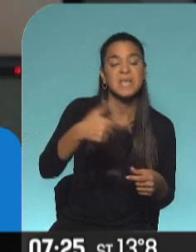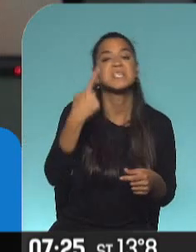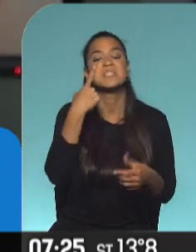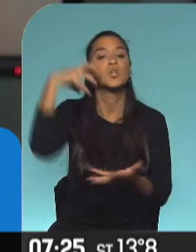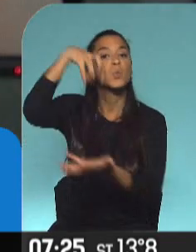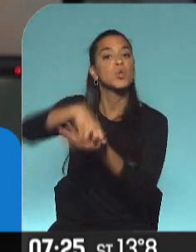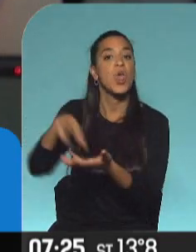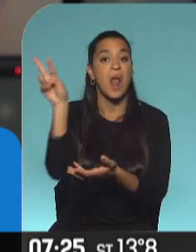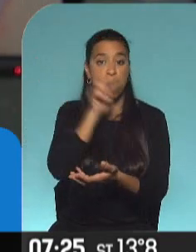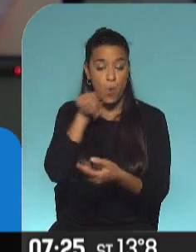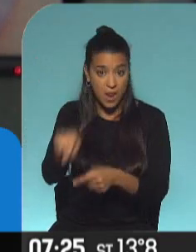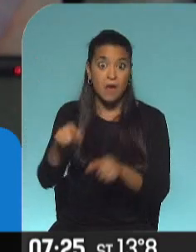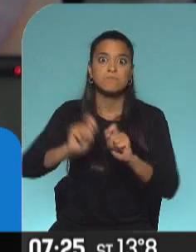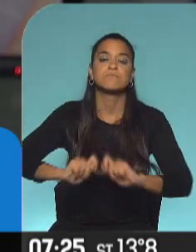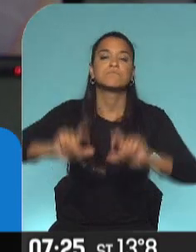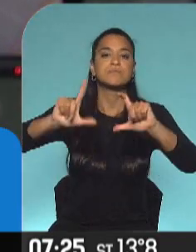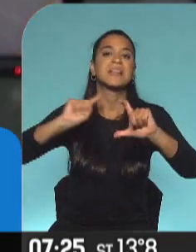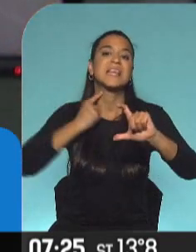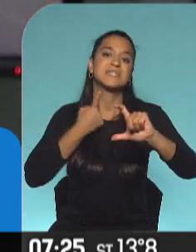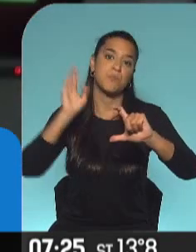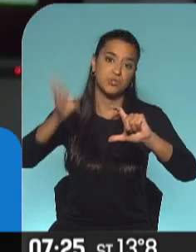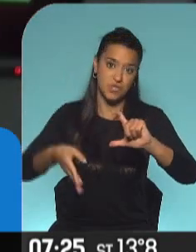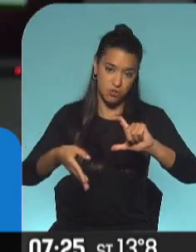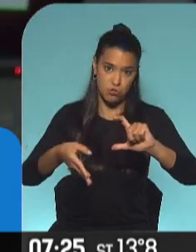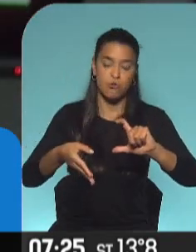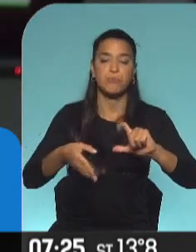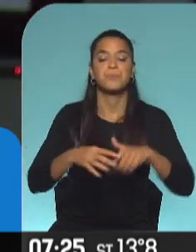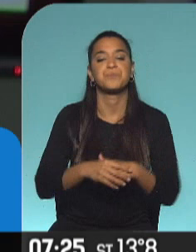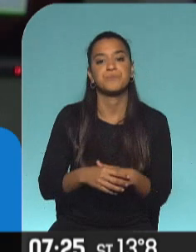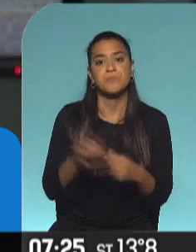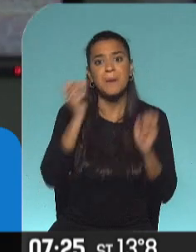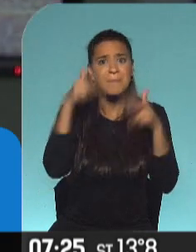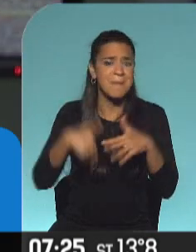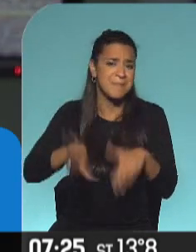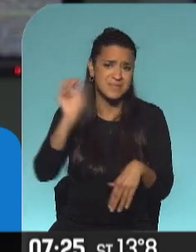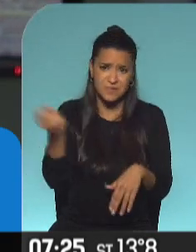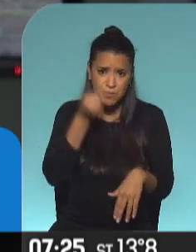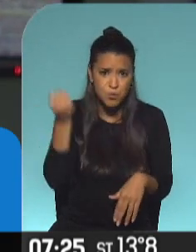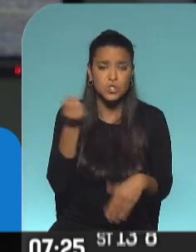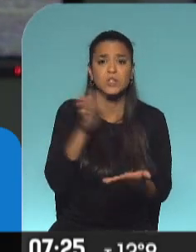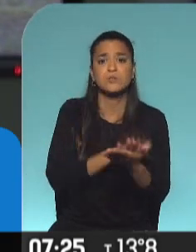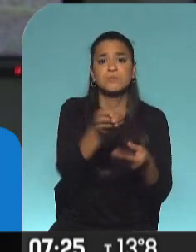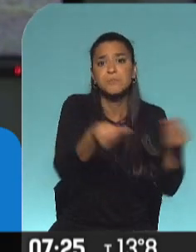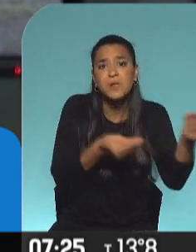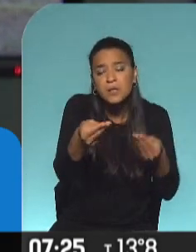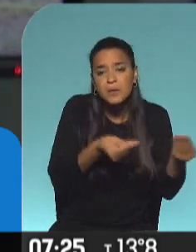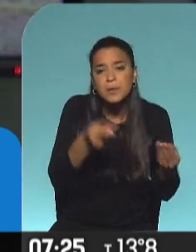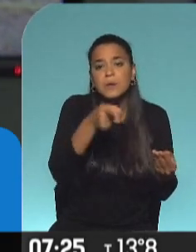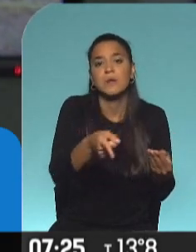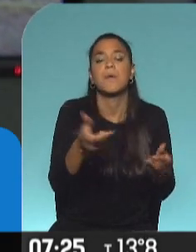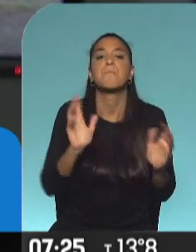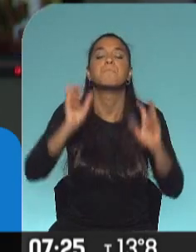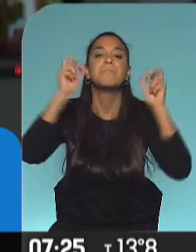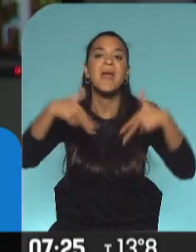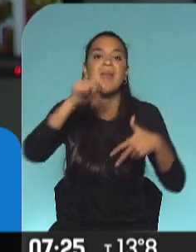Mujer, y en ese sentido es que aumentó un 13%. El programa más importante en cuanto a lo presupuestario es el programa